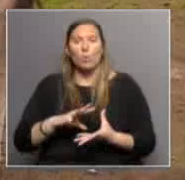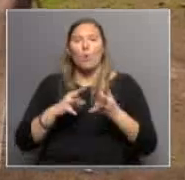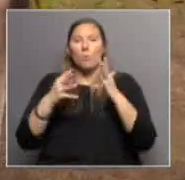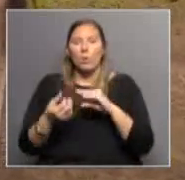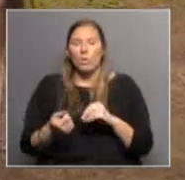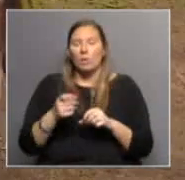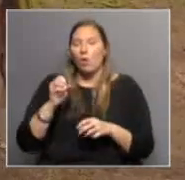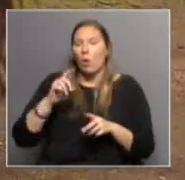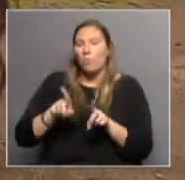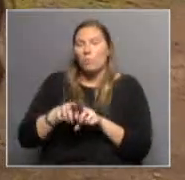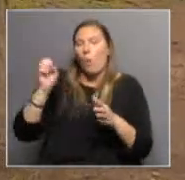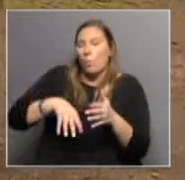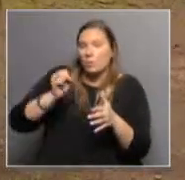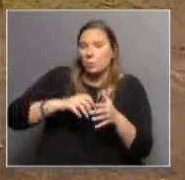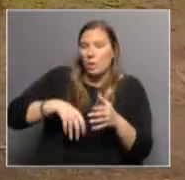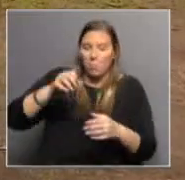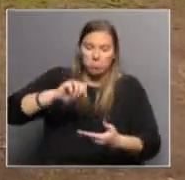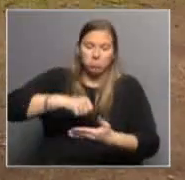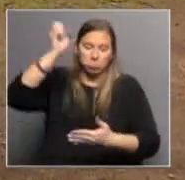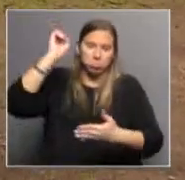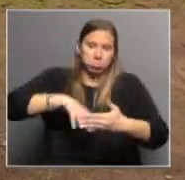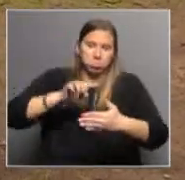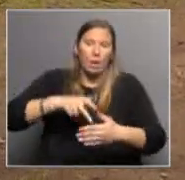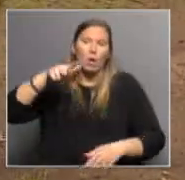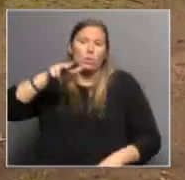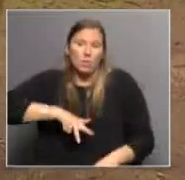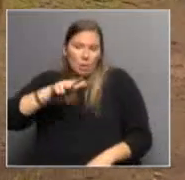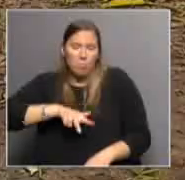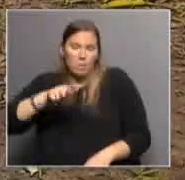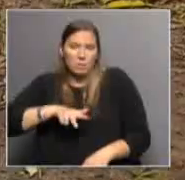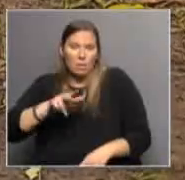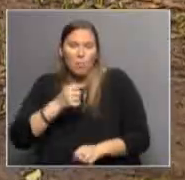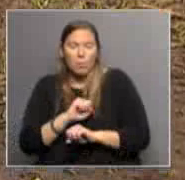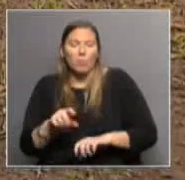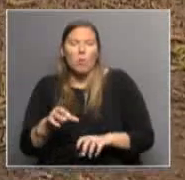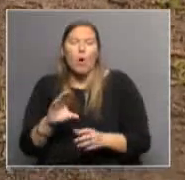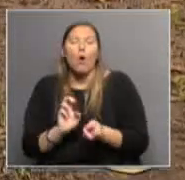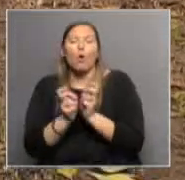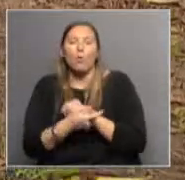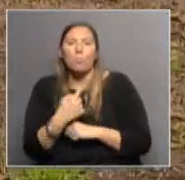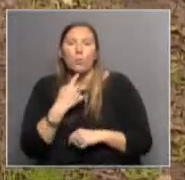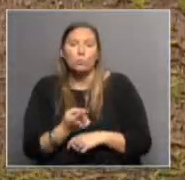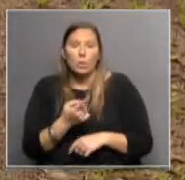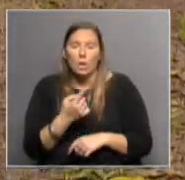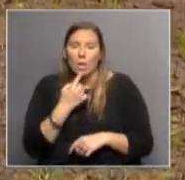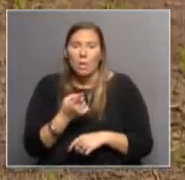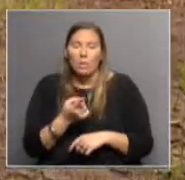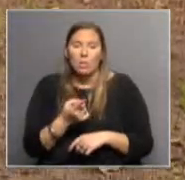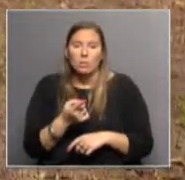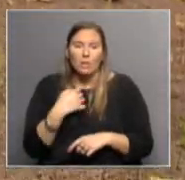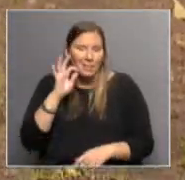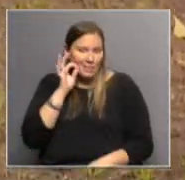tacho de basura. Ponemos acá, los volteamos y a los 3 meses tenemos el compost para usar. Y hasta lindo es, hasta queda lindo,